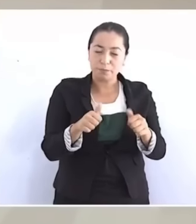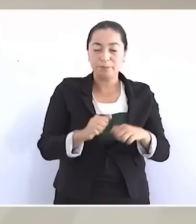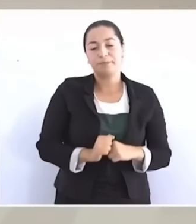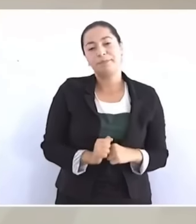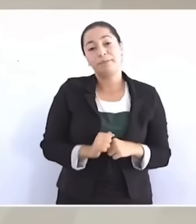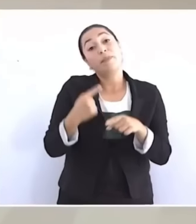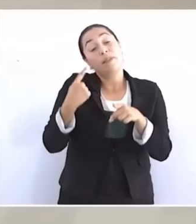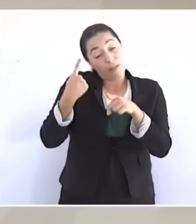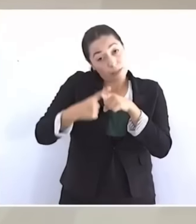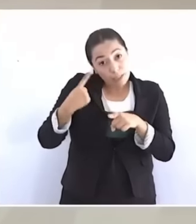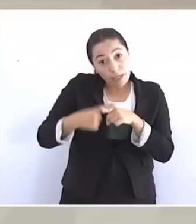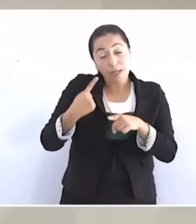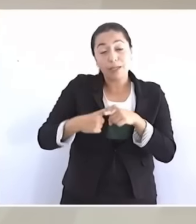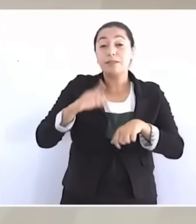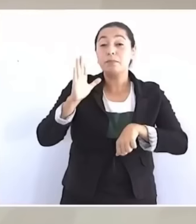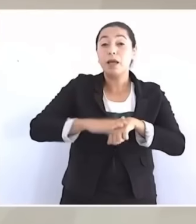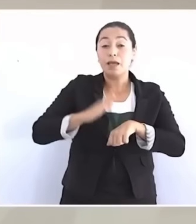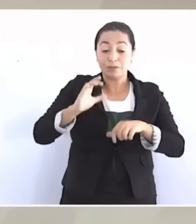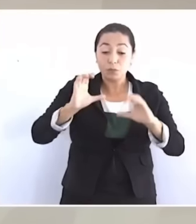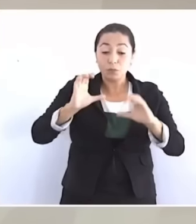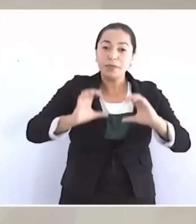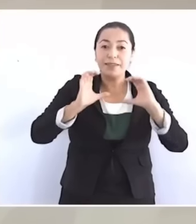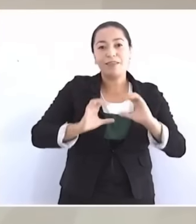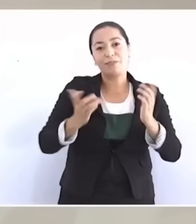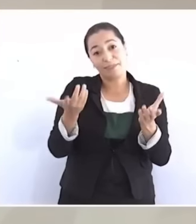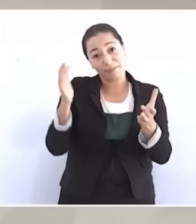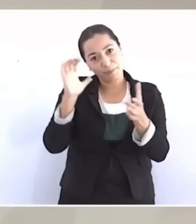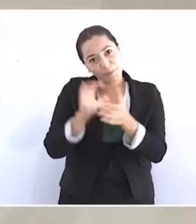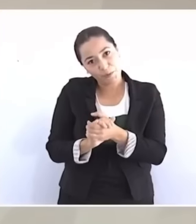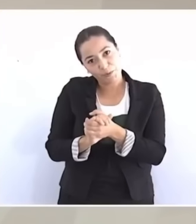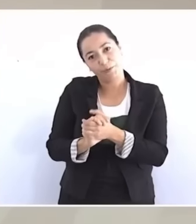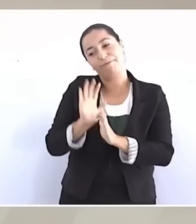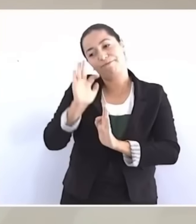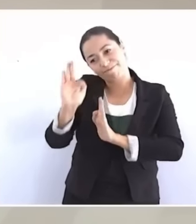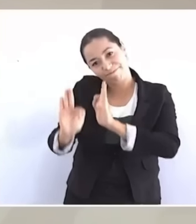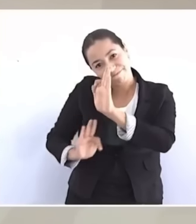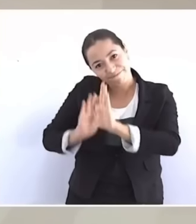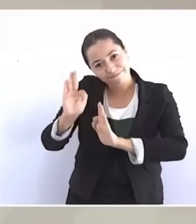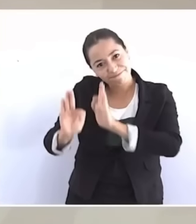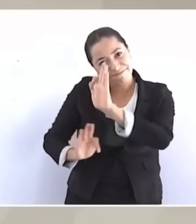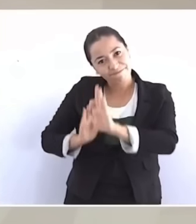¿Quiénes somos las que cuidamos hasta los maridos?